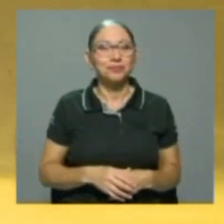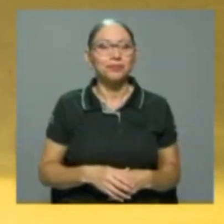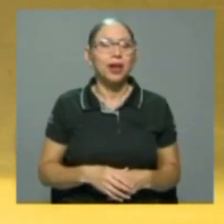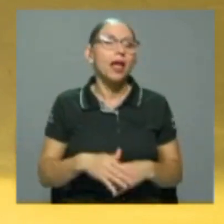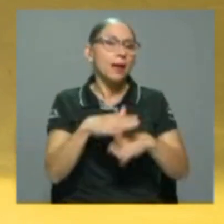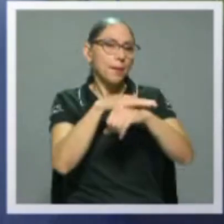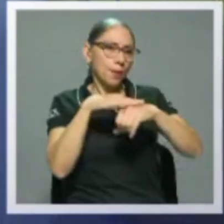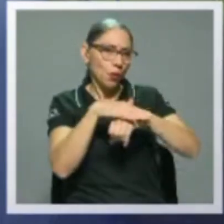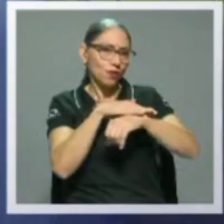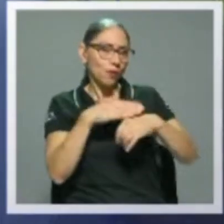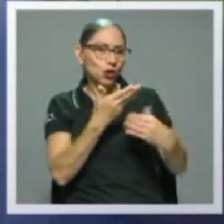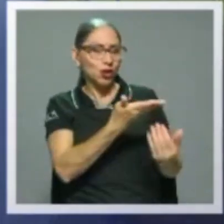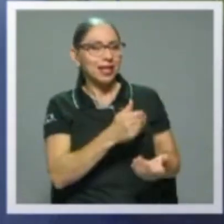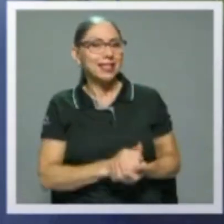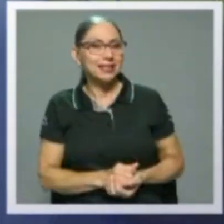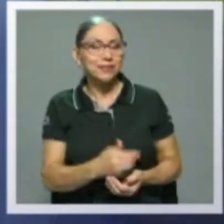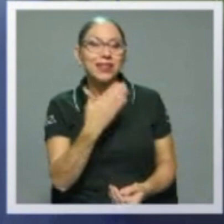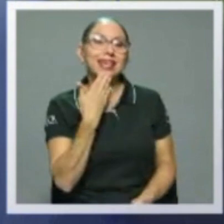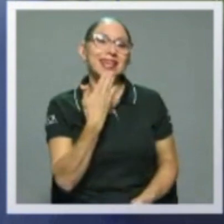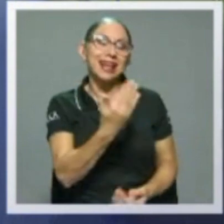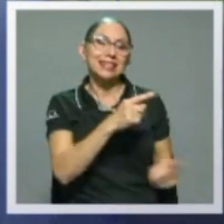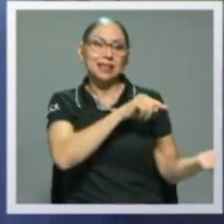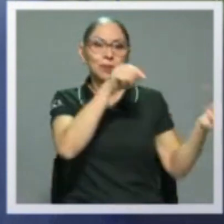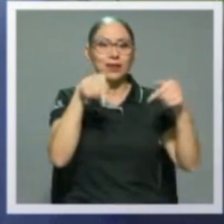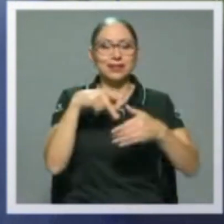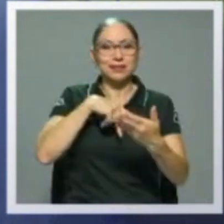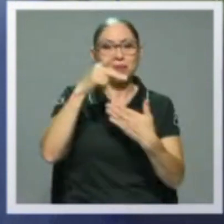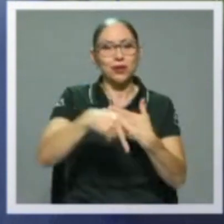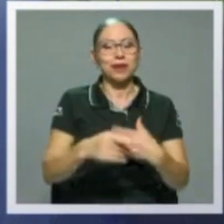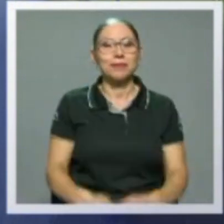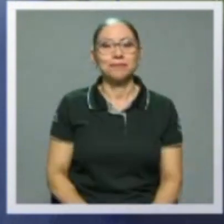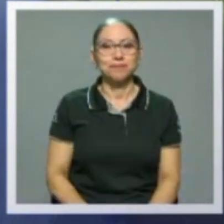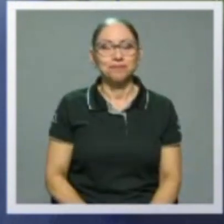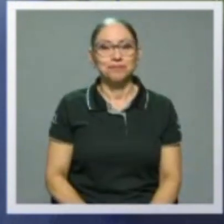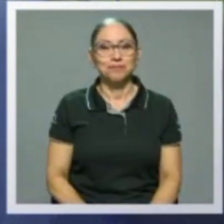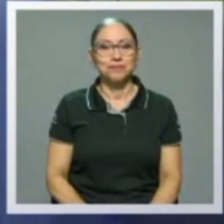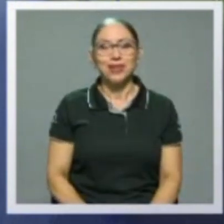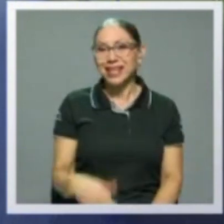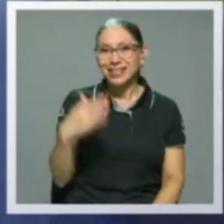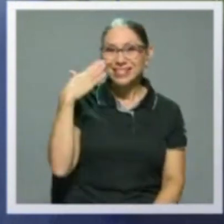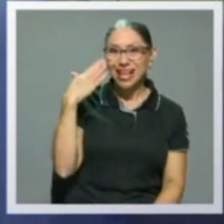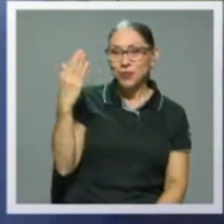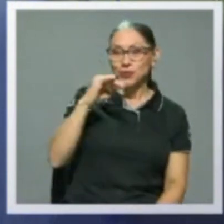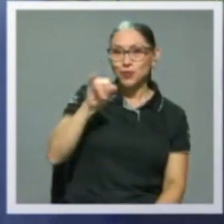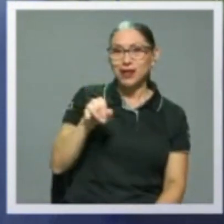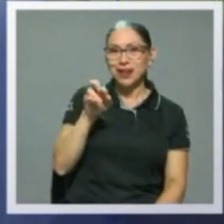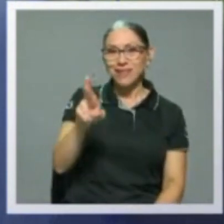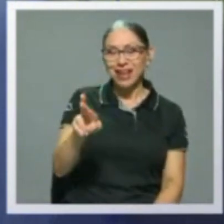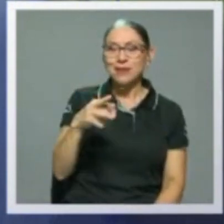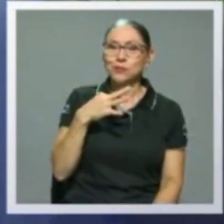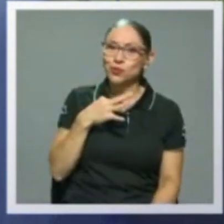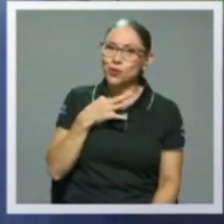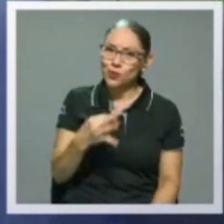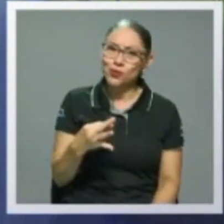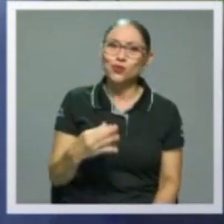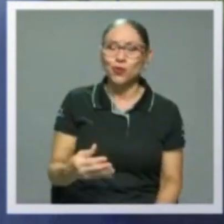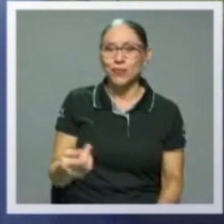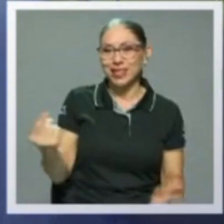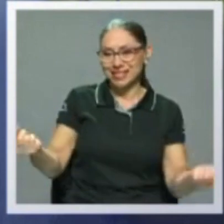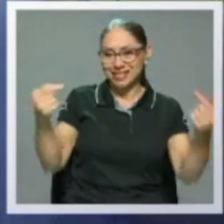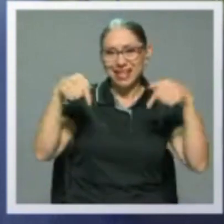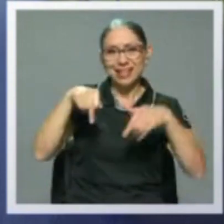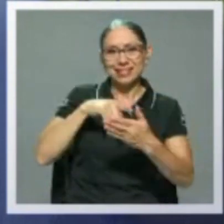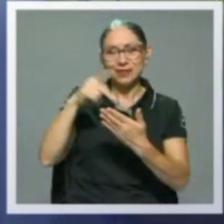Por favor, don Denis, y gracias por estar en el programa una vez más. Saludos, don Juan Rafael. Mucho gusto, desde luego, estar en